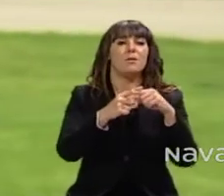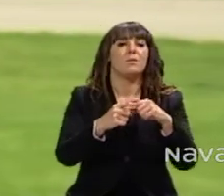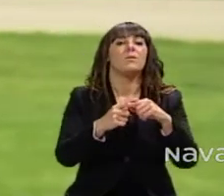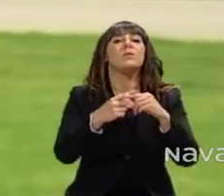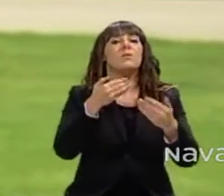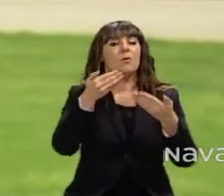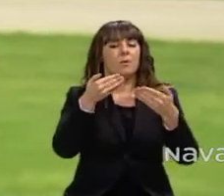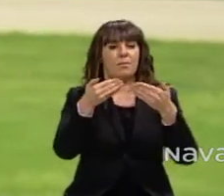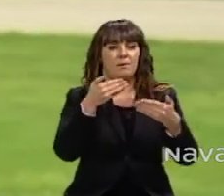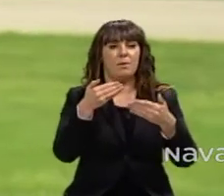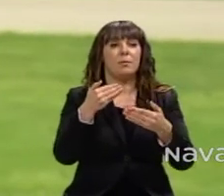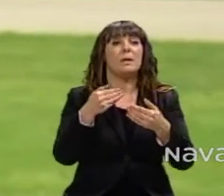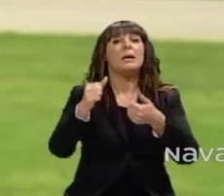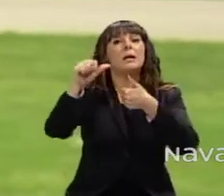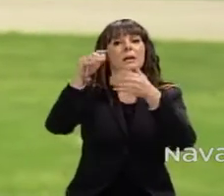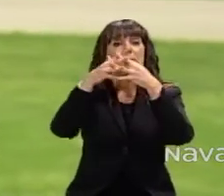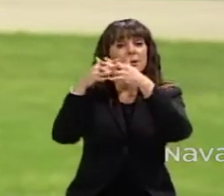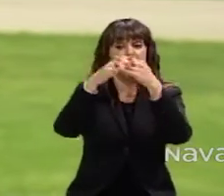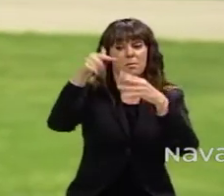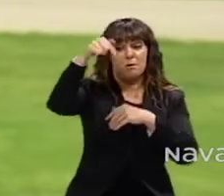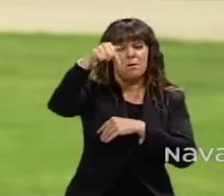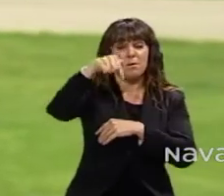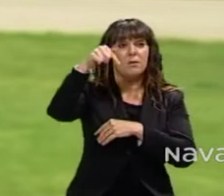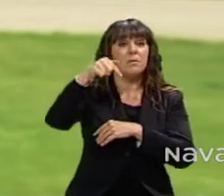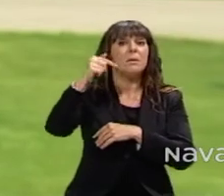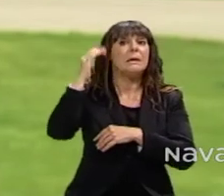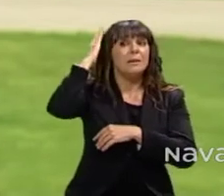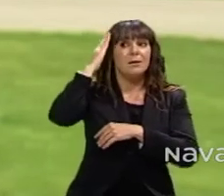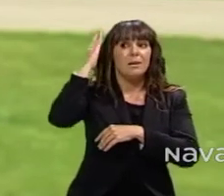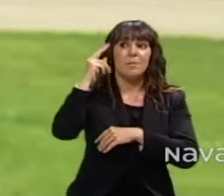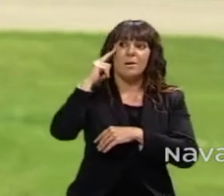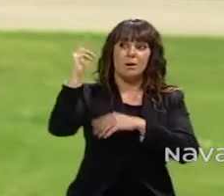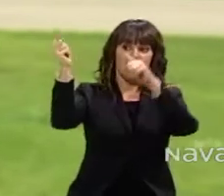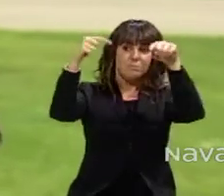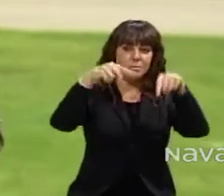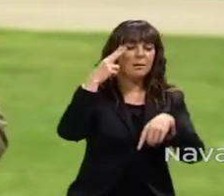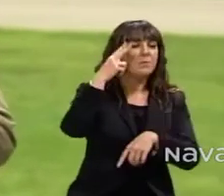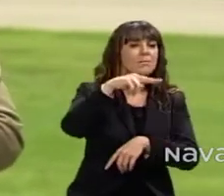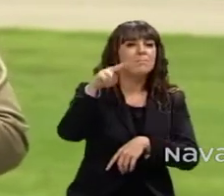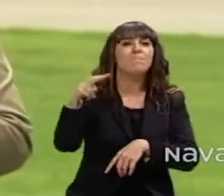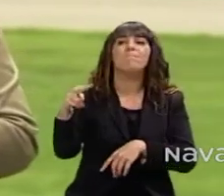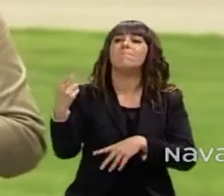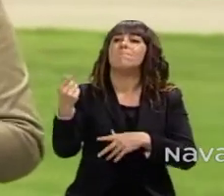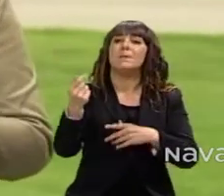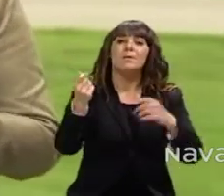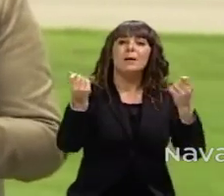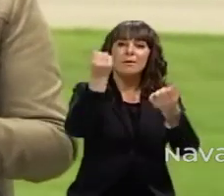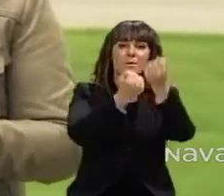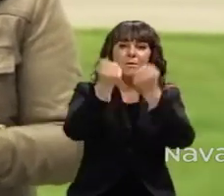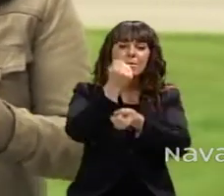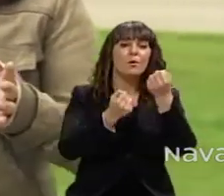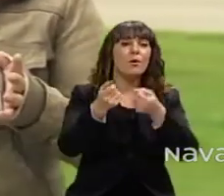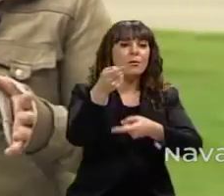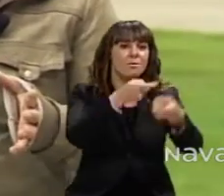delegación de Carolina del Sur de Estados Unidos visitó Navarra para analizar diferentes posibilidades de inversión y de